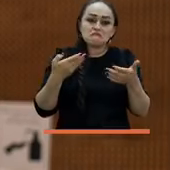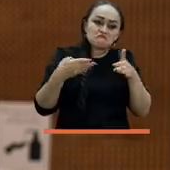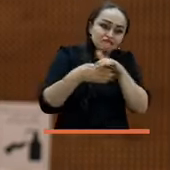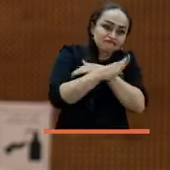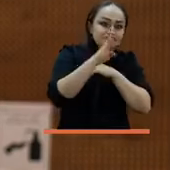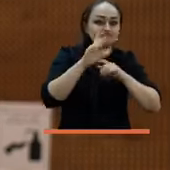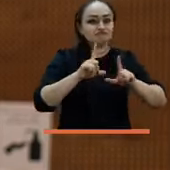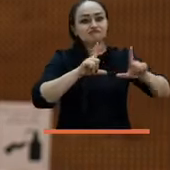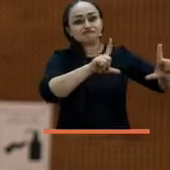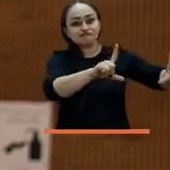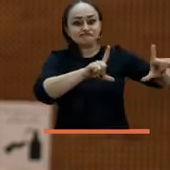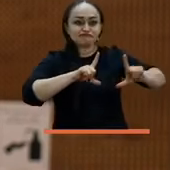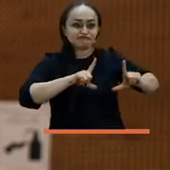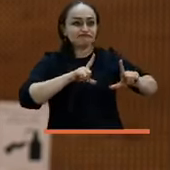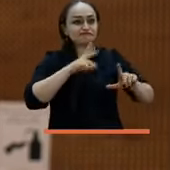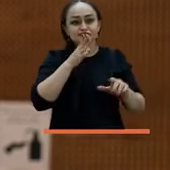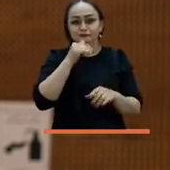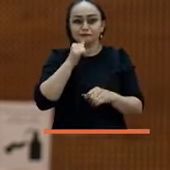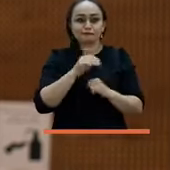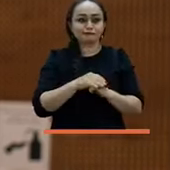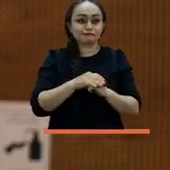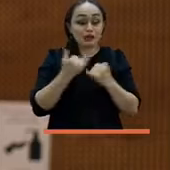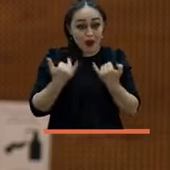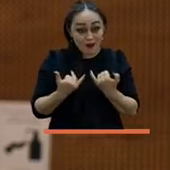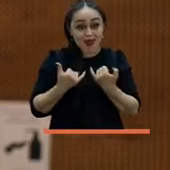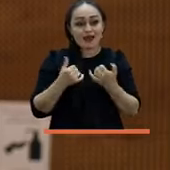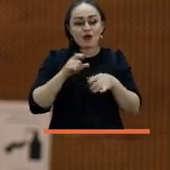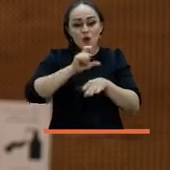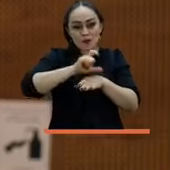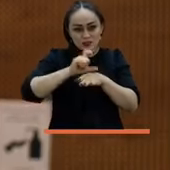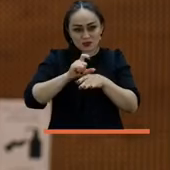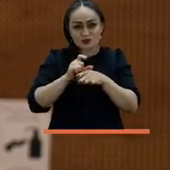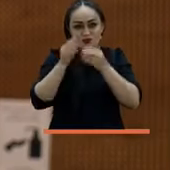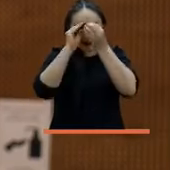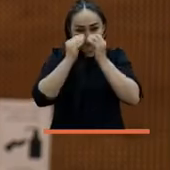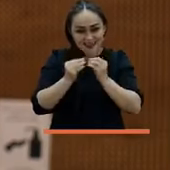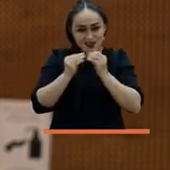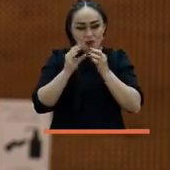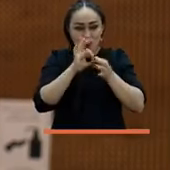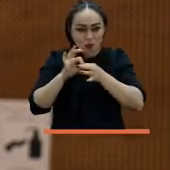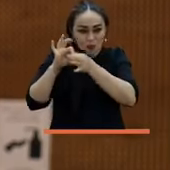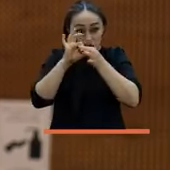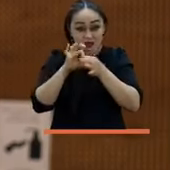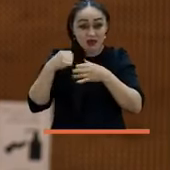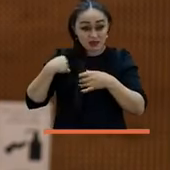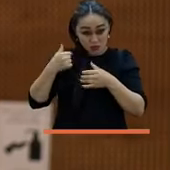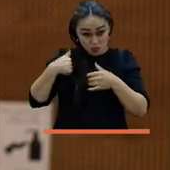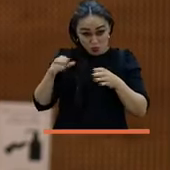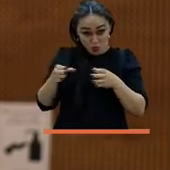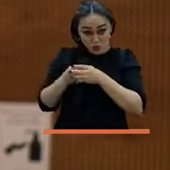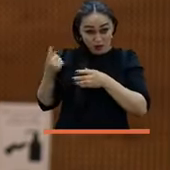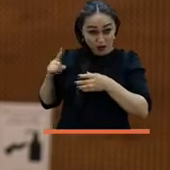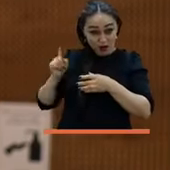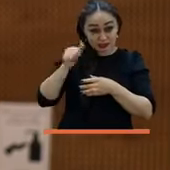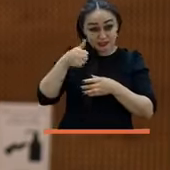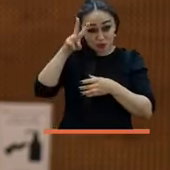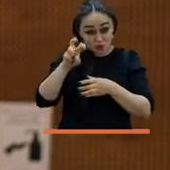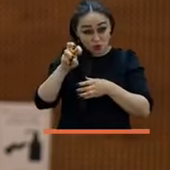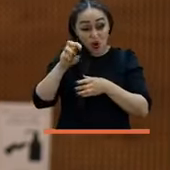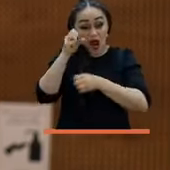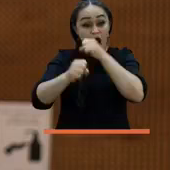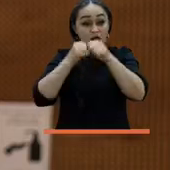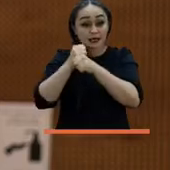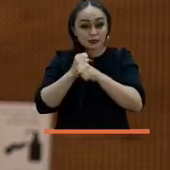titular entonces la corporación crear unidos que lleva 18 años formando a jóvenes con discapacidad intelectual ha